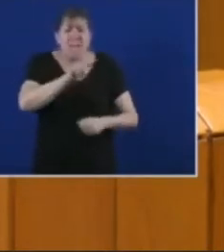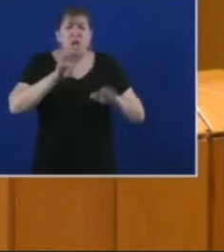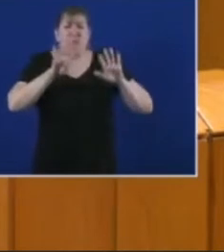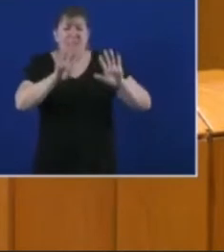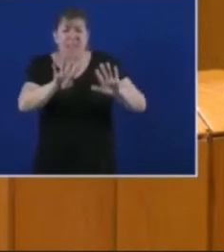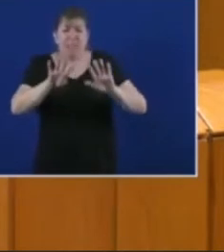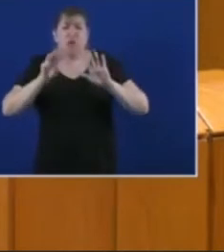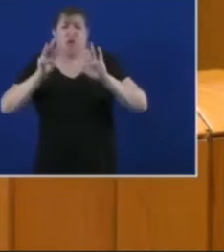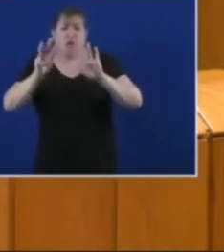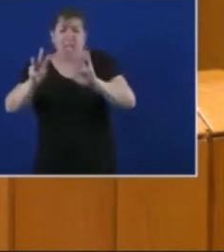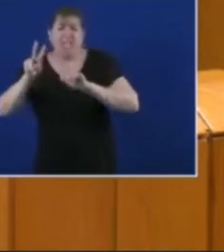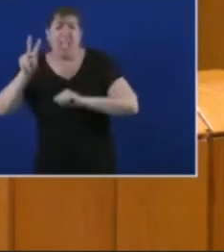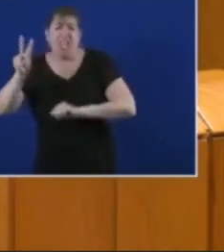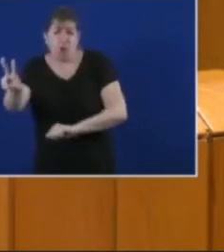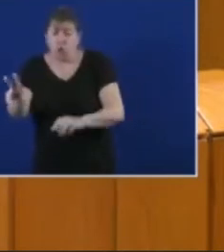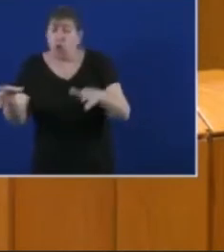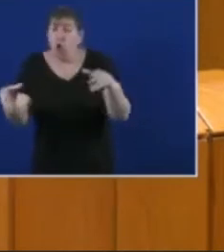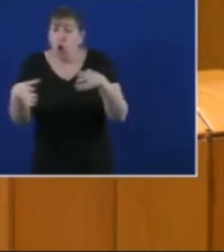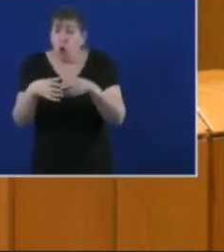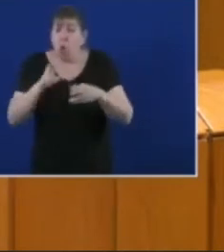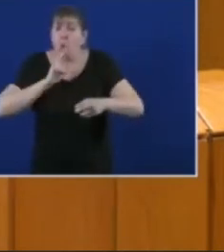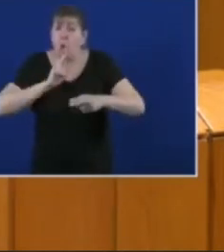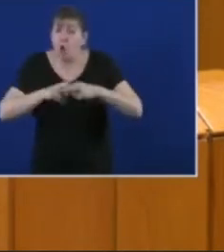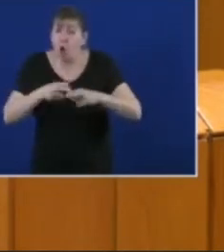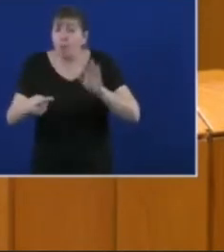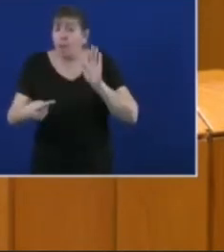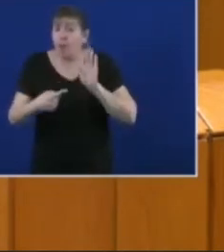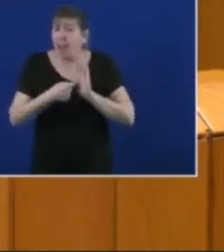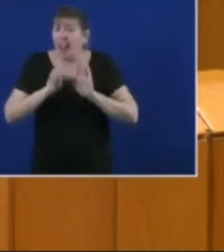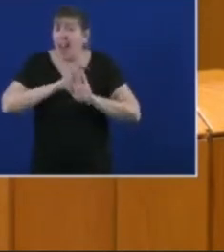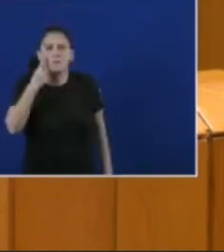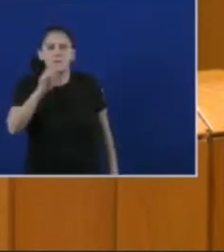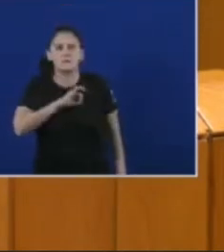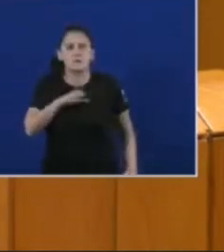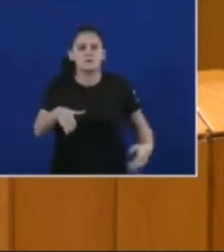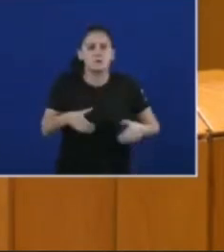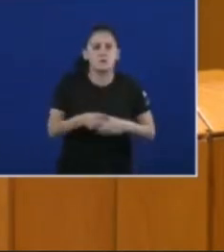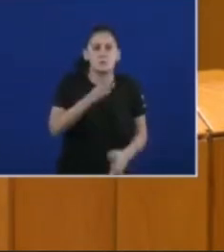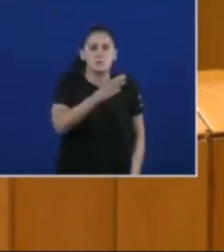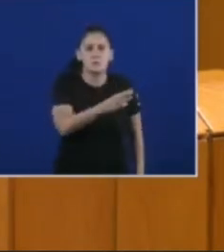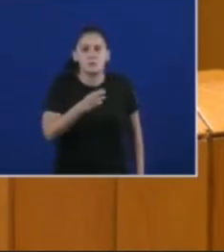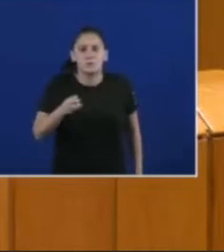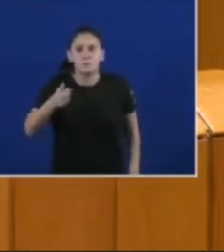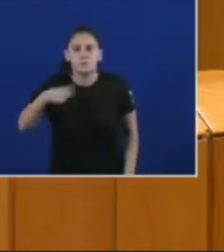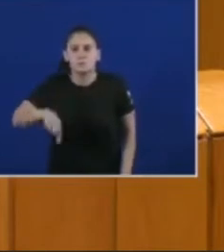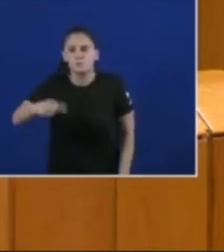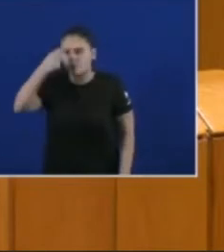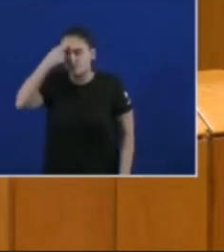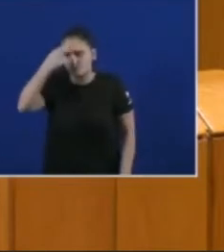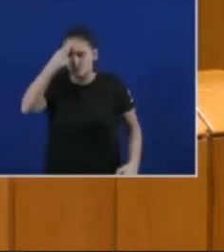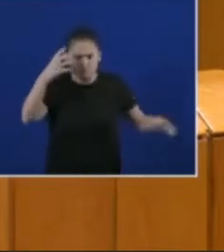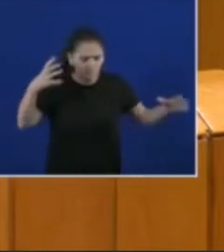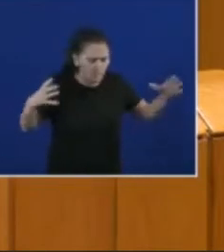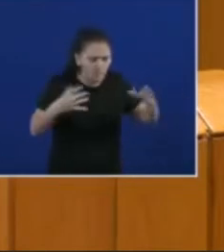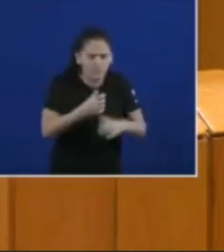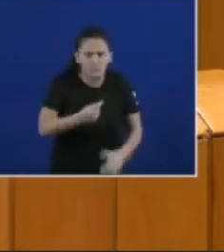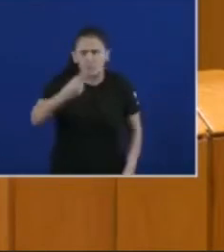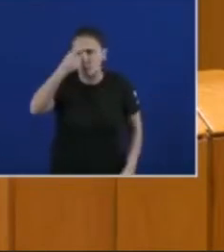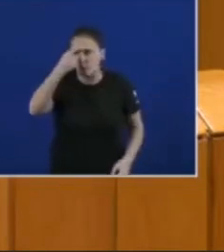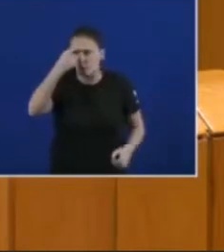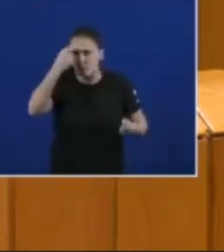1982. Levámolo no nome. Para máis información, bng.gal. Están tan obsesionados, pero